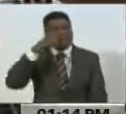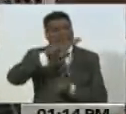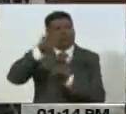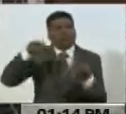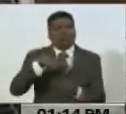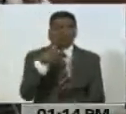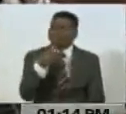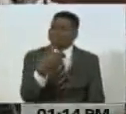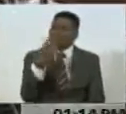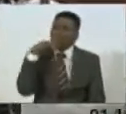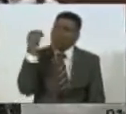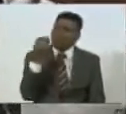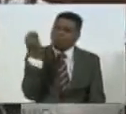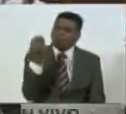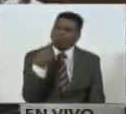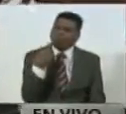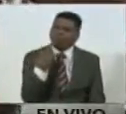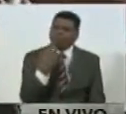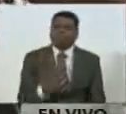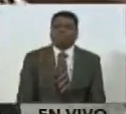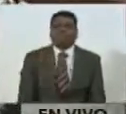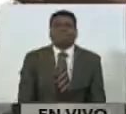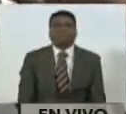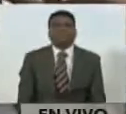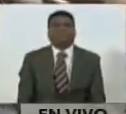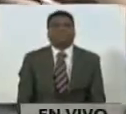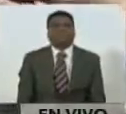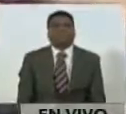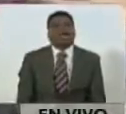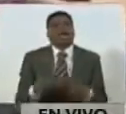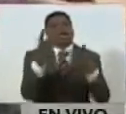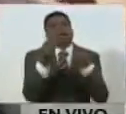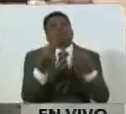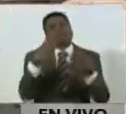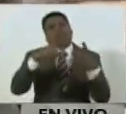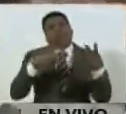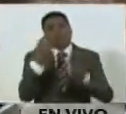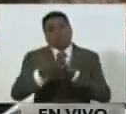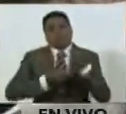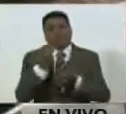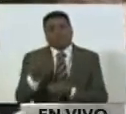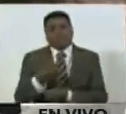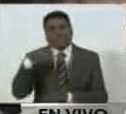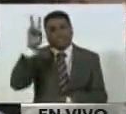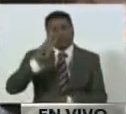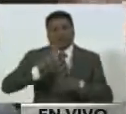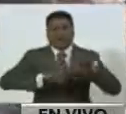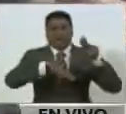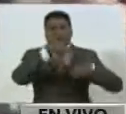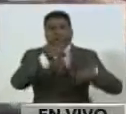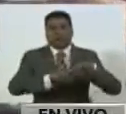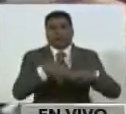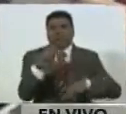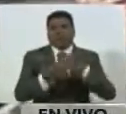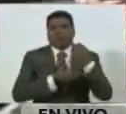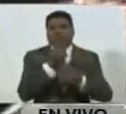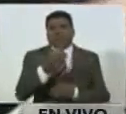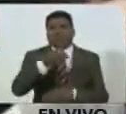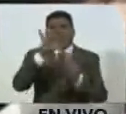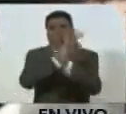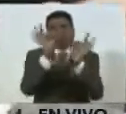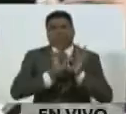le dice a los jóvenes de nuestro país? Canta, bueno, que hay mucho por hacer, pues tenemos un país por construir, por hacer a nuestra